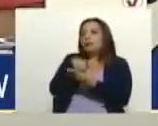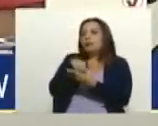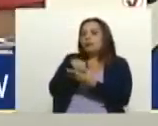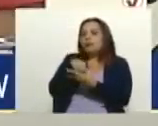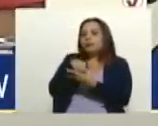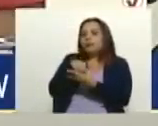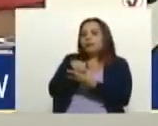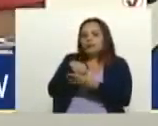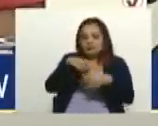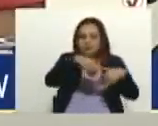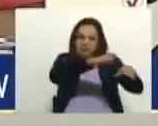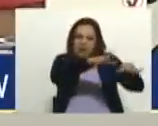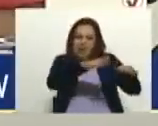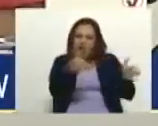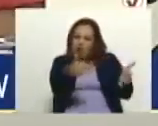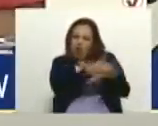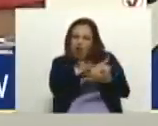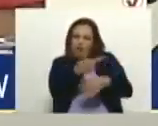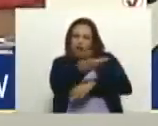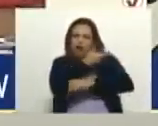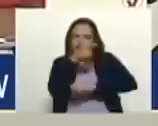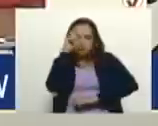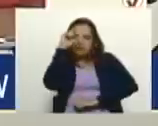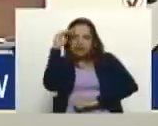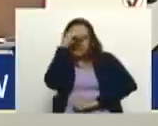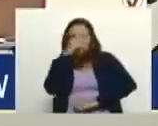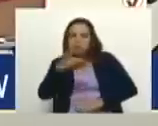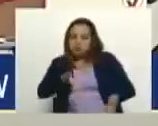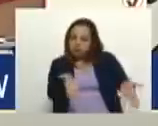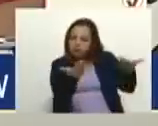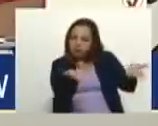para detener eso, para detener esos ataques a la democracia.